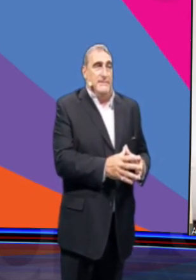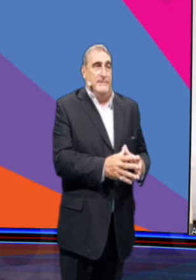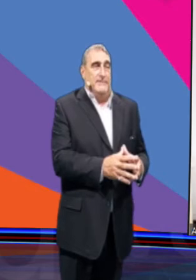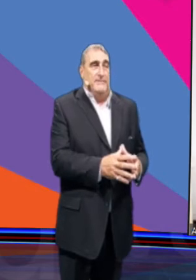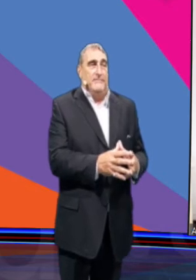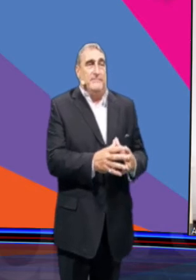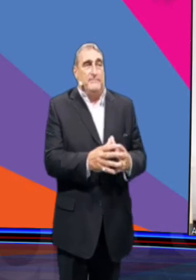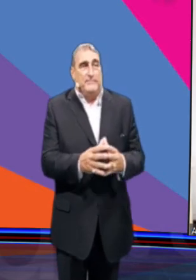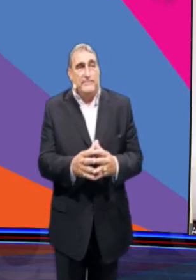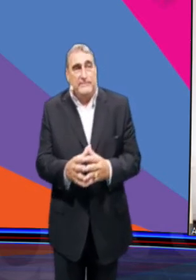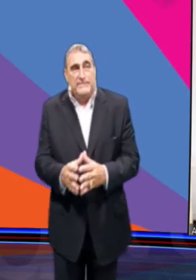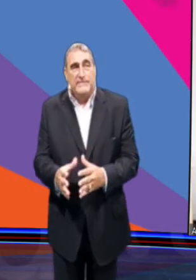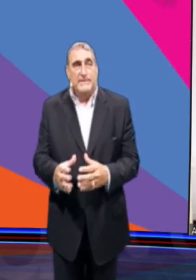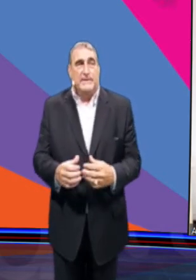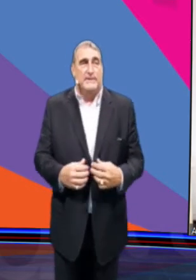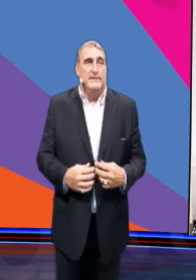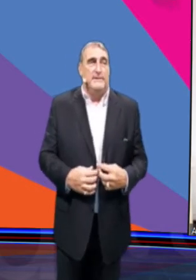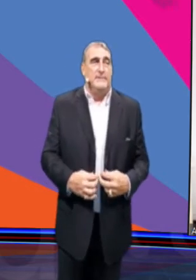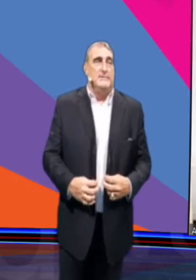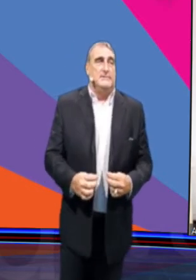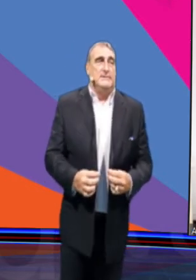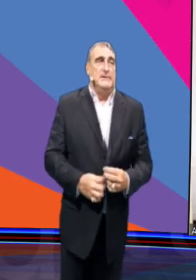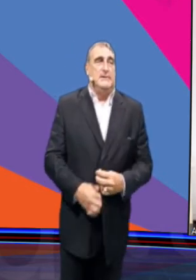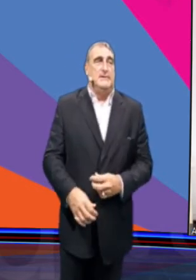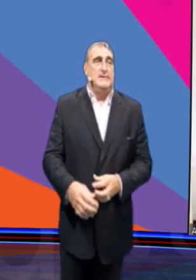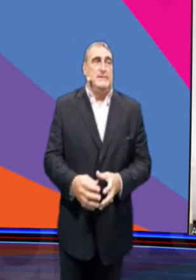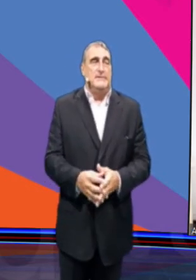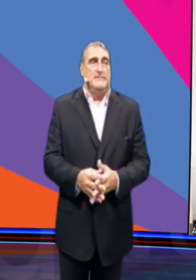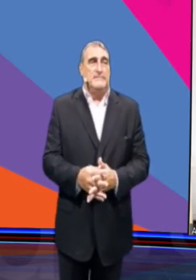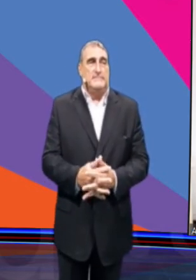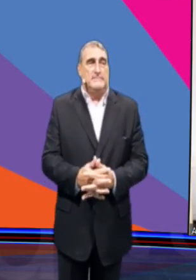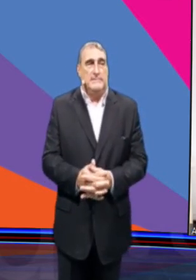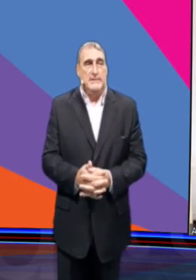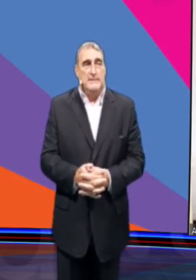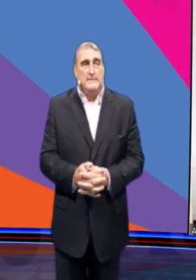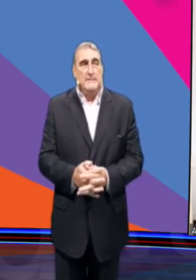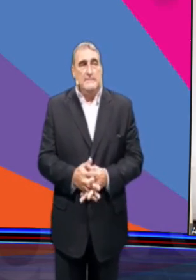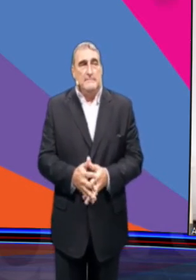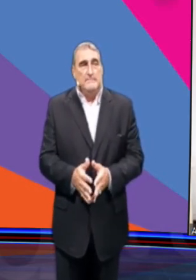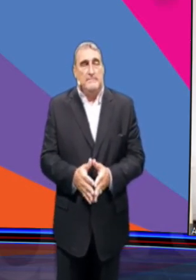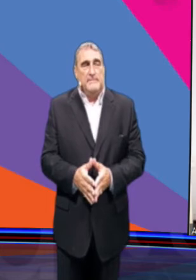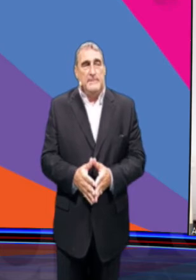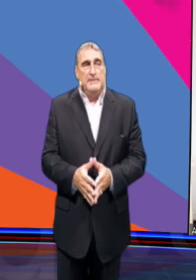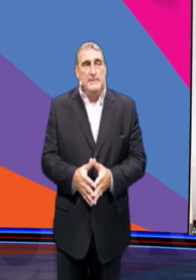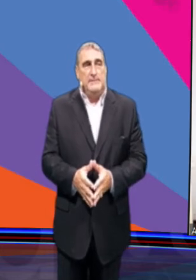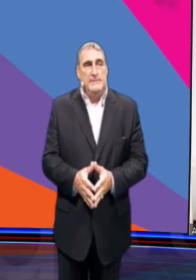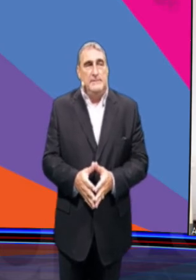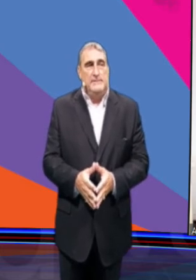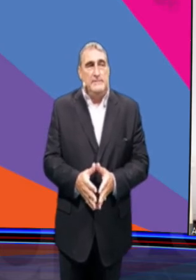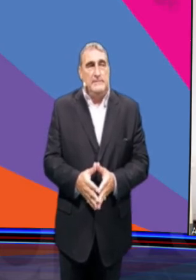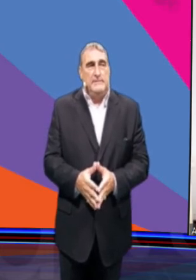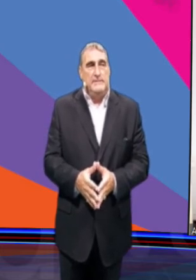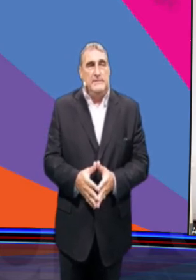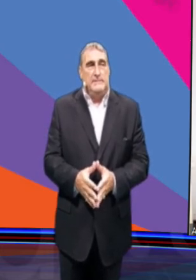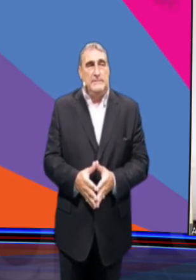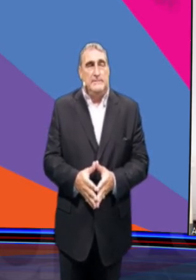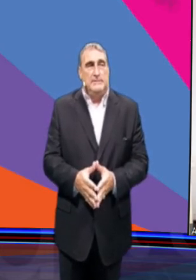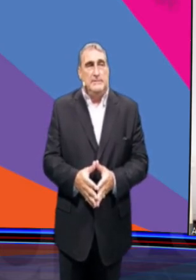No, pero el peronismo en esta elección, me parece que Sanluncio la pongo como